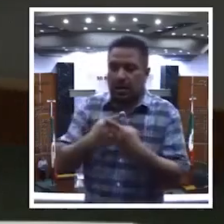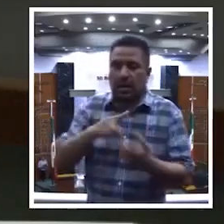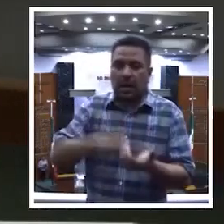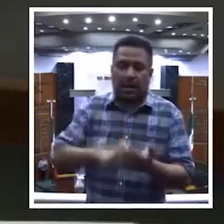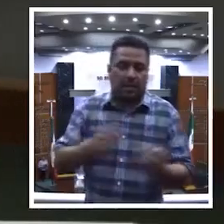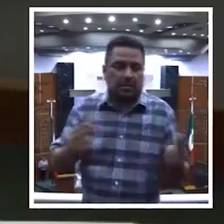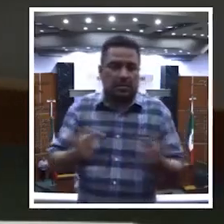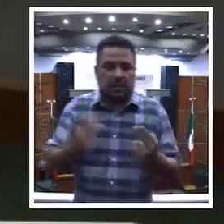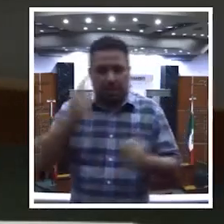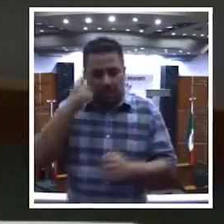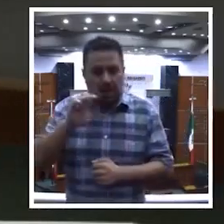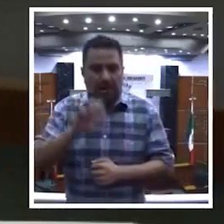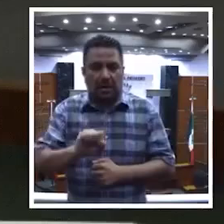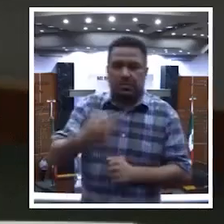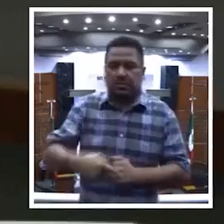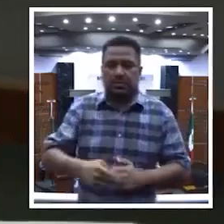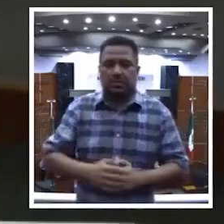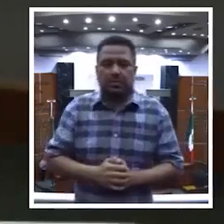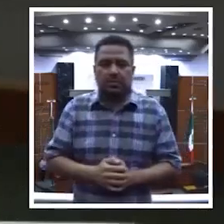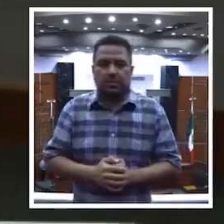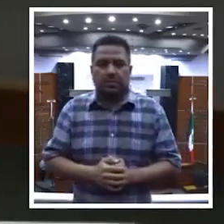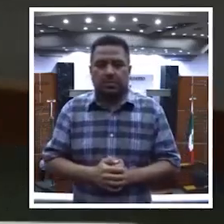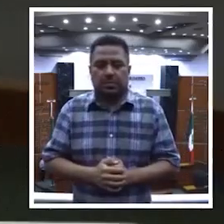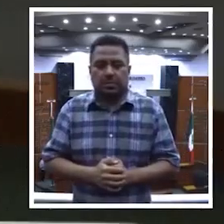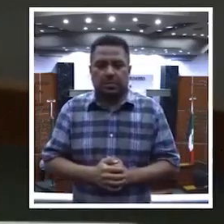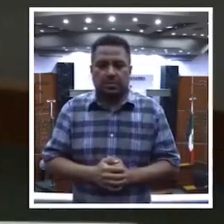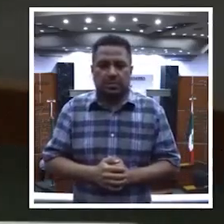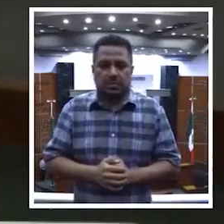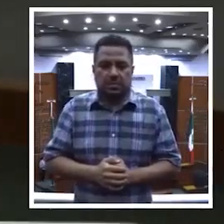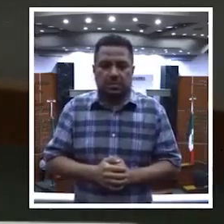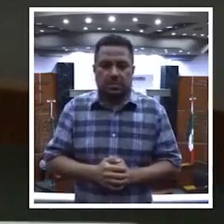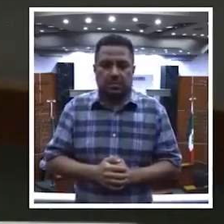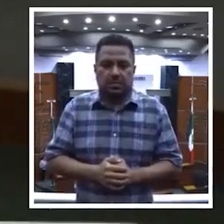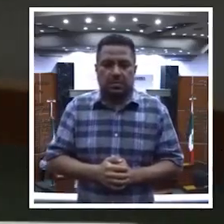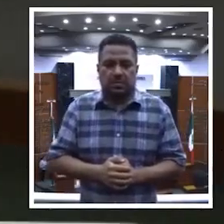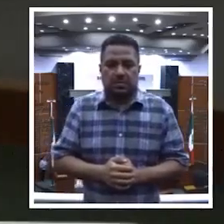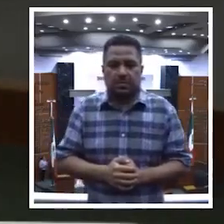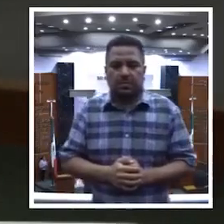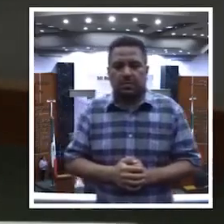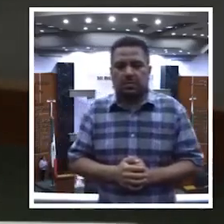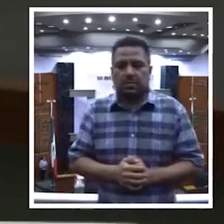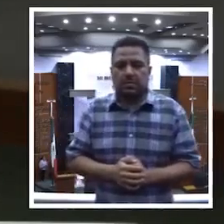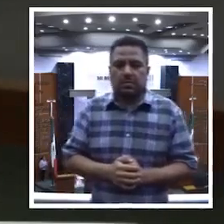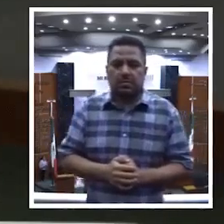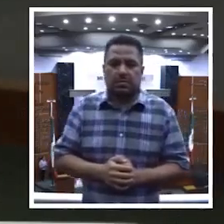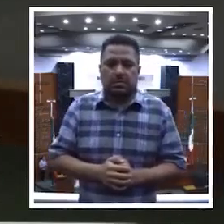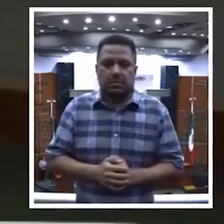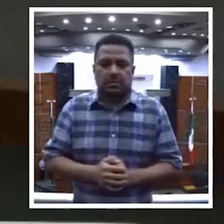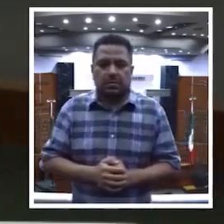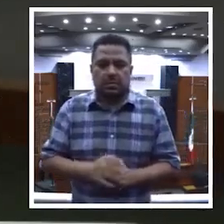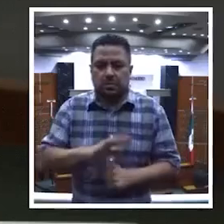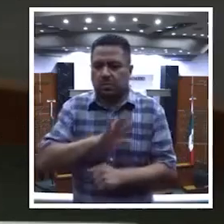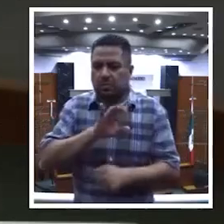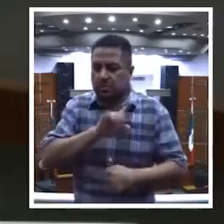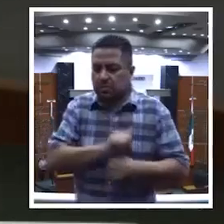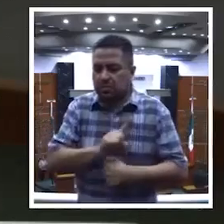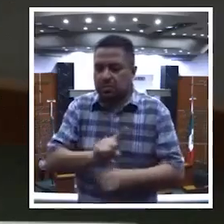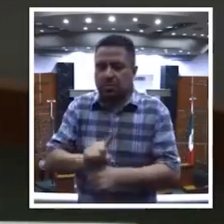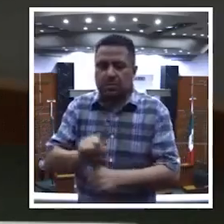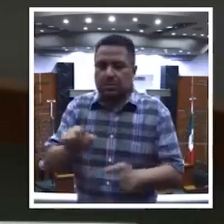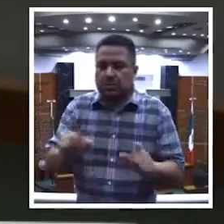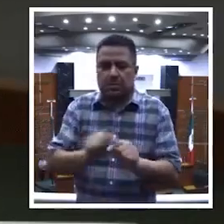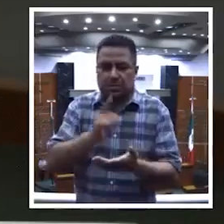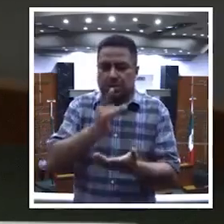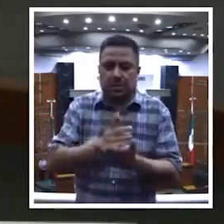la 64ª legislatura al Honorable Congreso del Estado Libre y Soberano de Guerrero, todos los días excepto